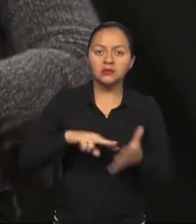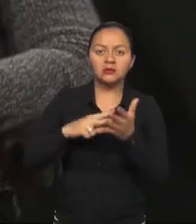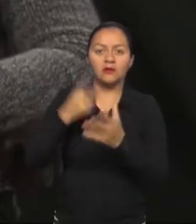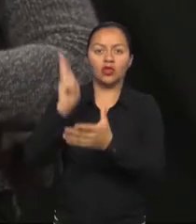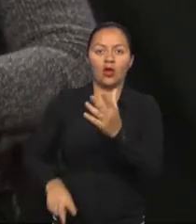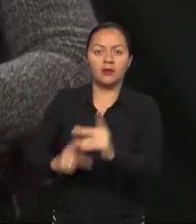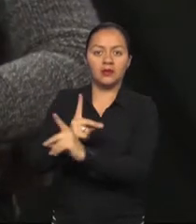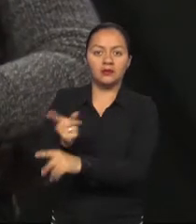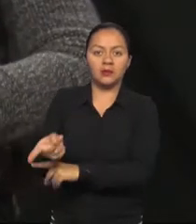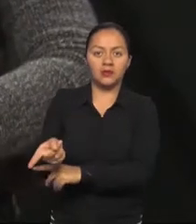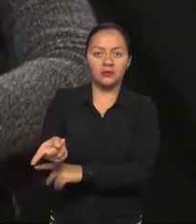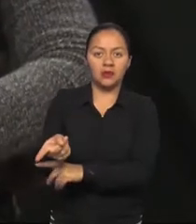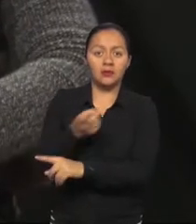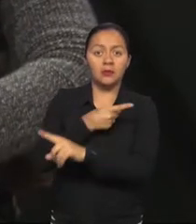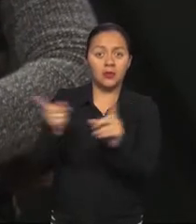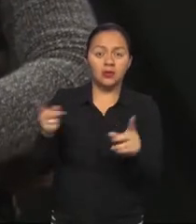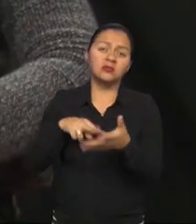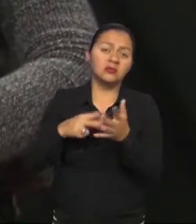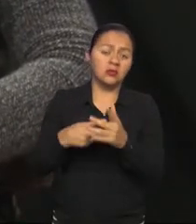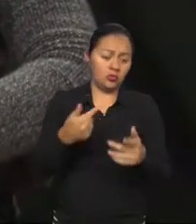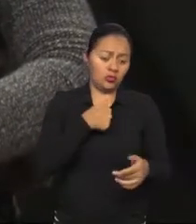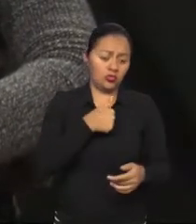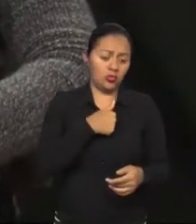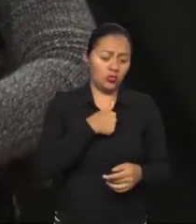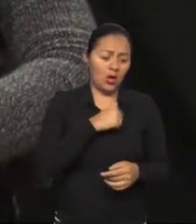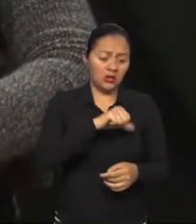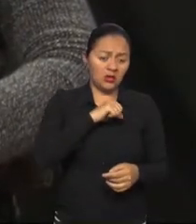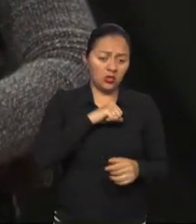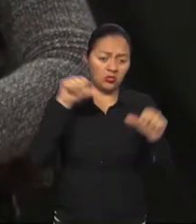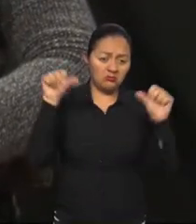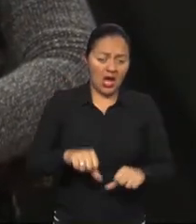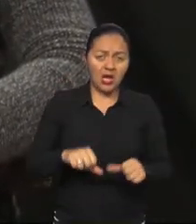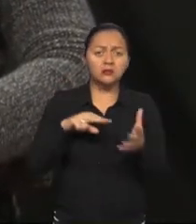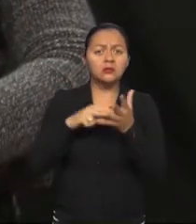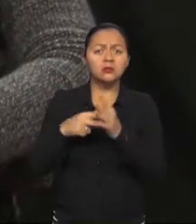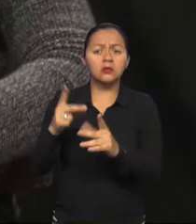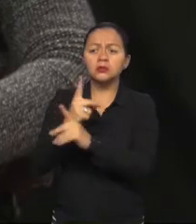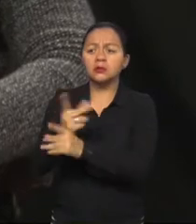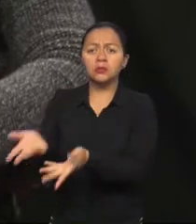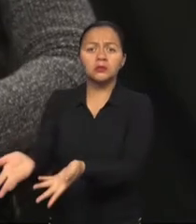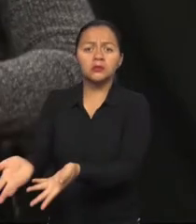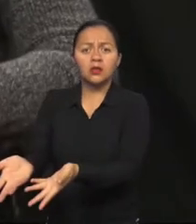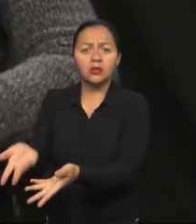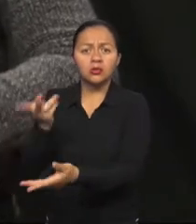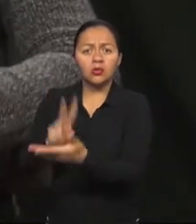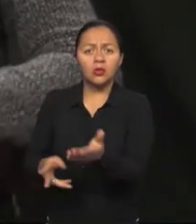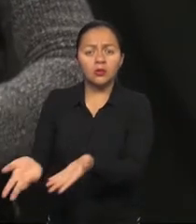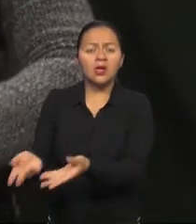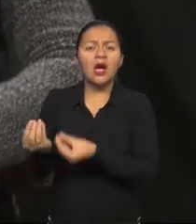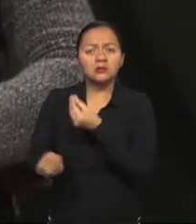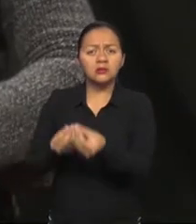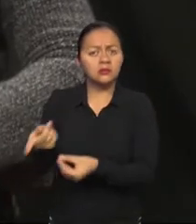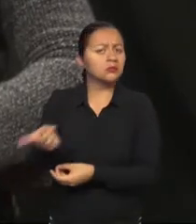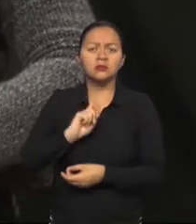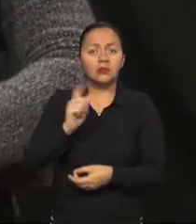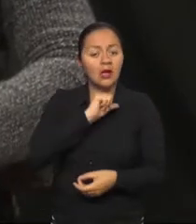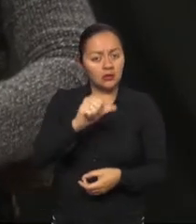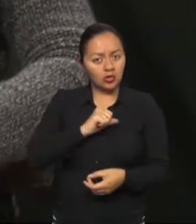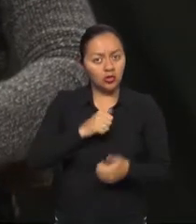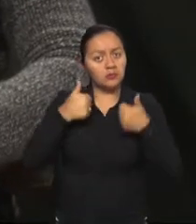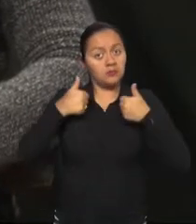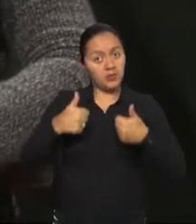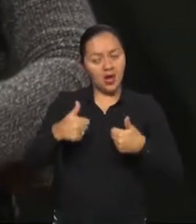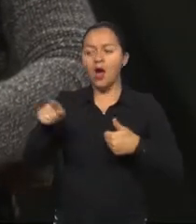una discapacidad, uno la discapacita, ¿no? Y entonces aprender a compartir con personas que pueden tener una discapacidad intelectual,